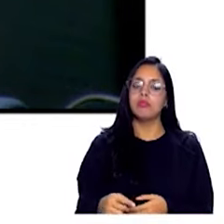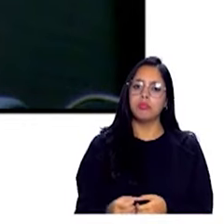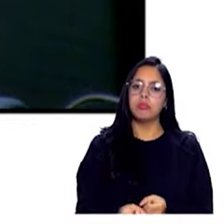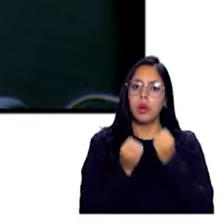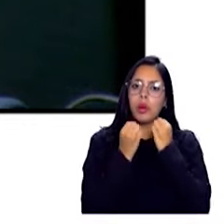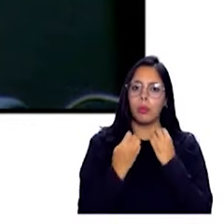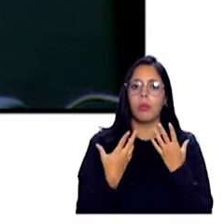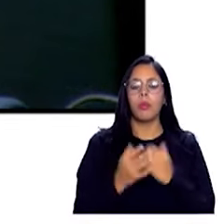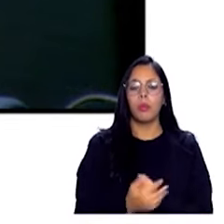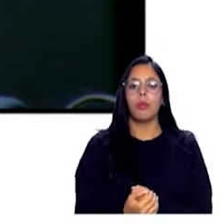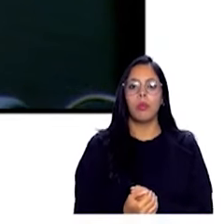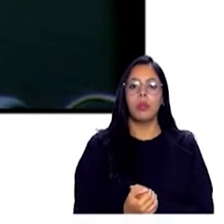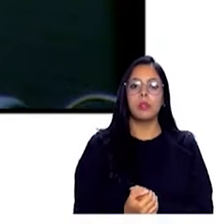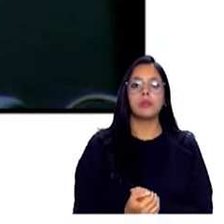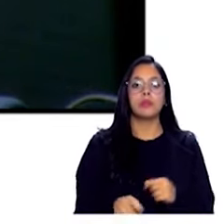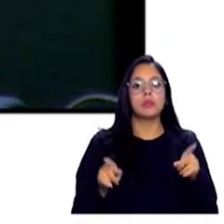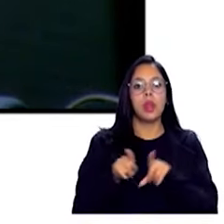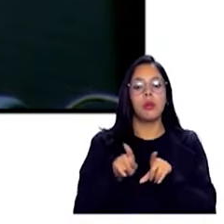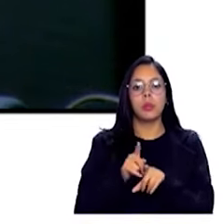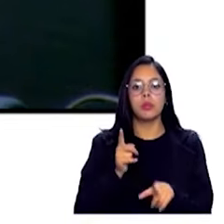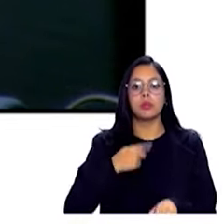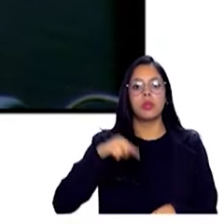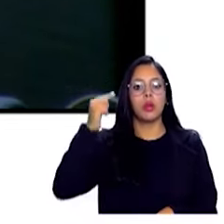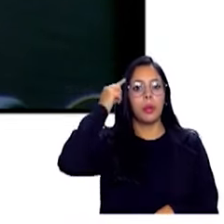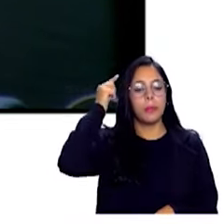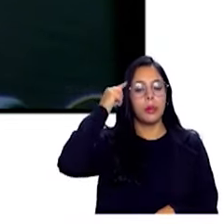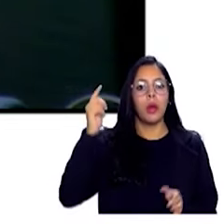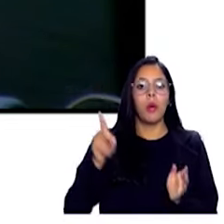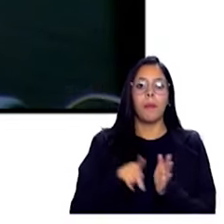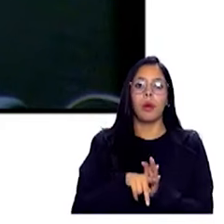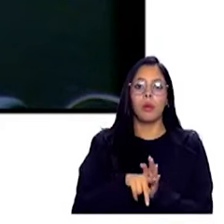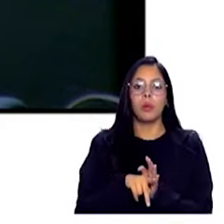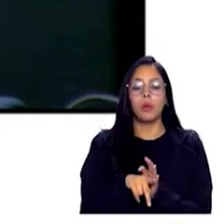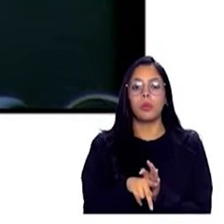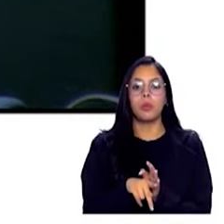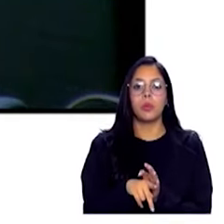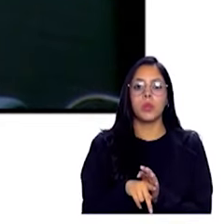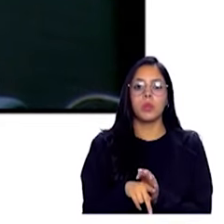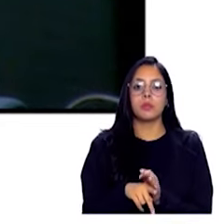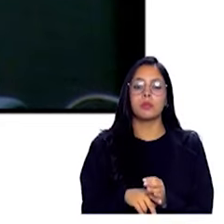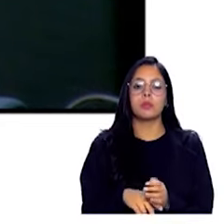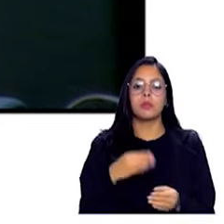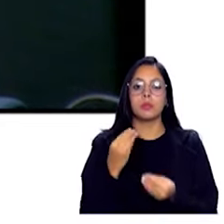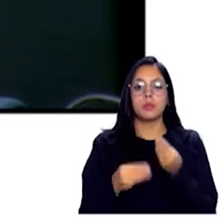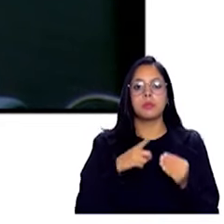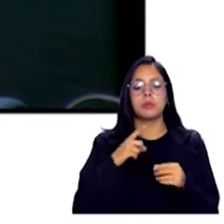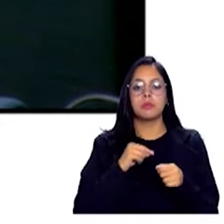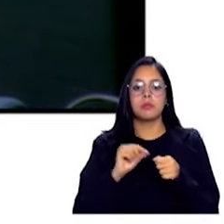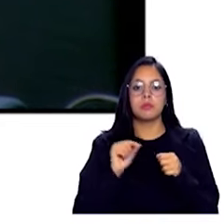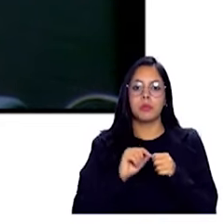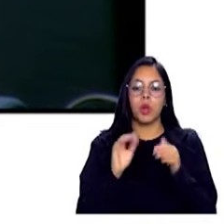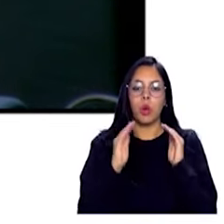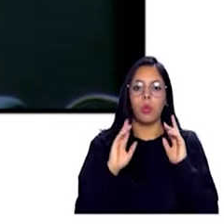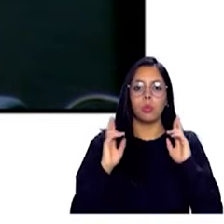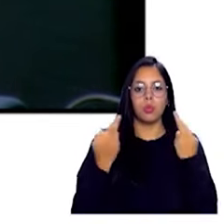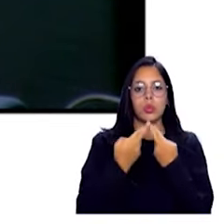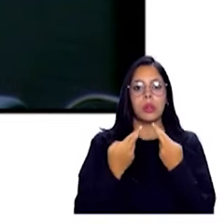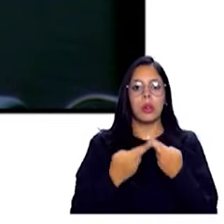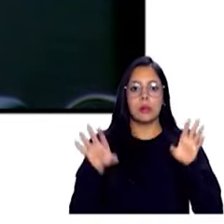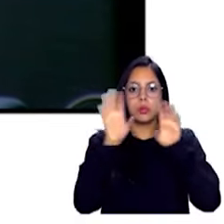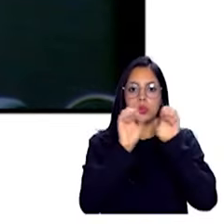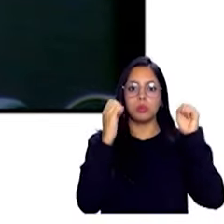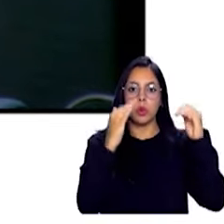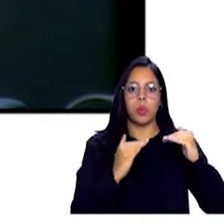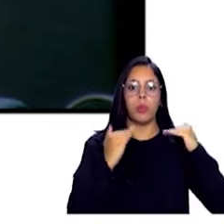consenso Y además aquí también se ha dicho en el congreso los tribunales Supremos tanto constitucional como